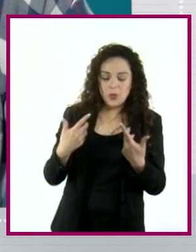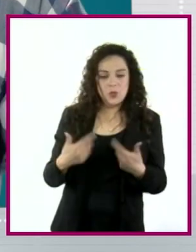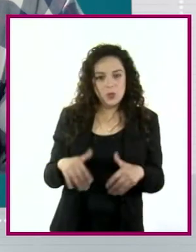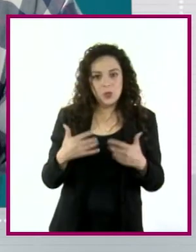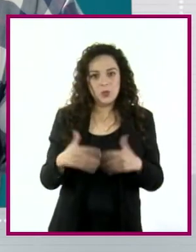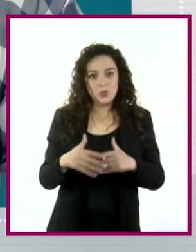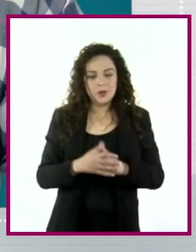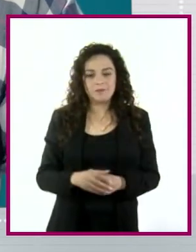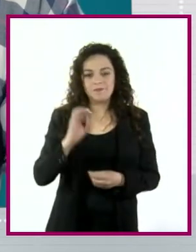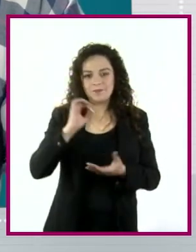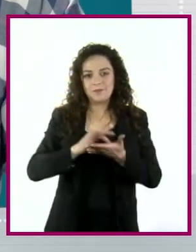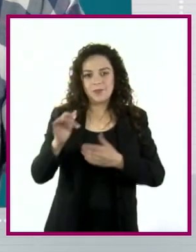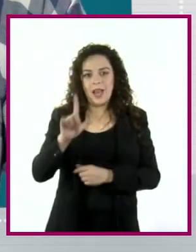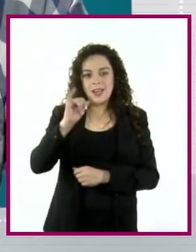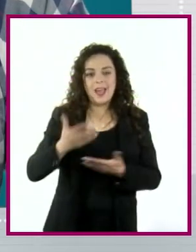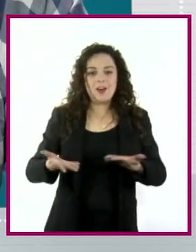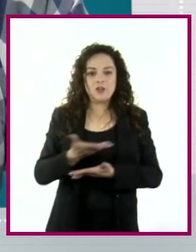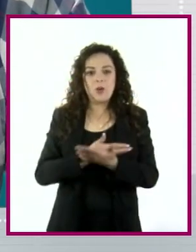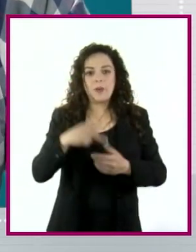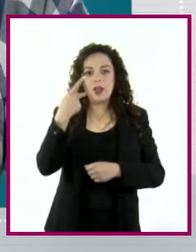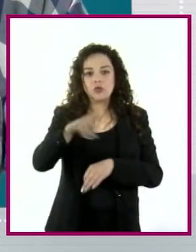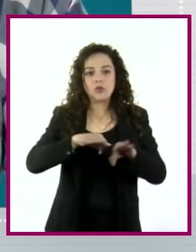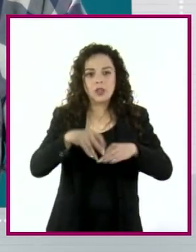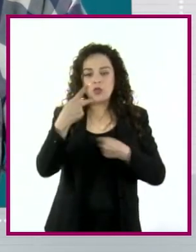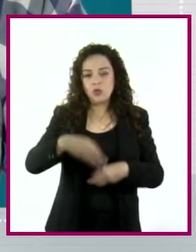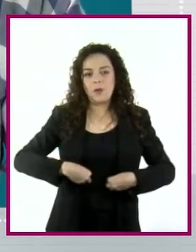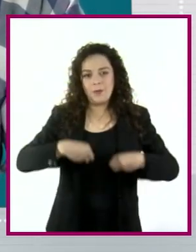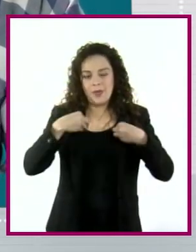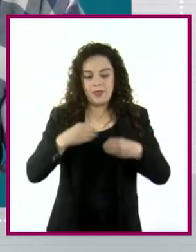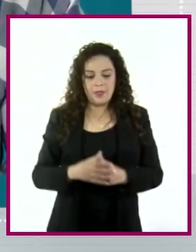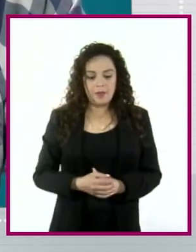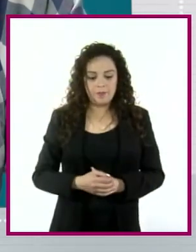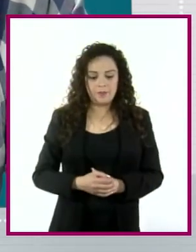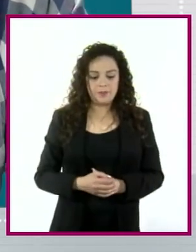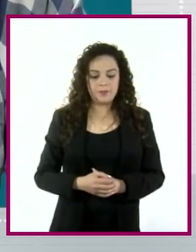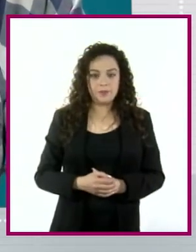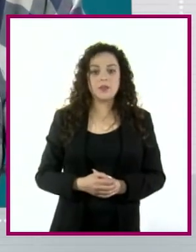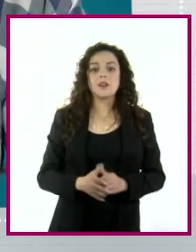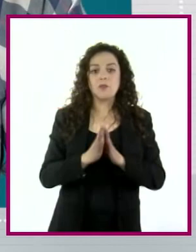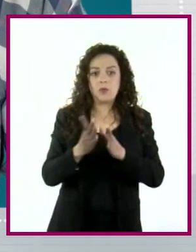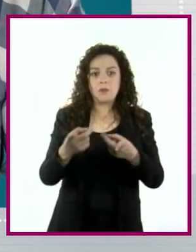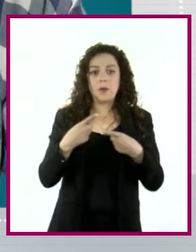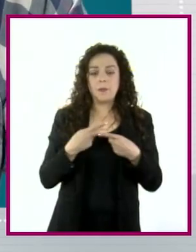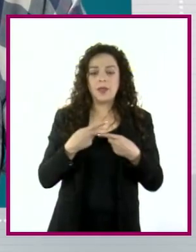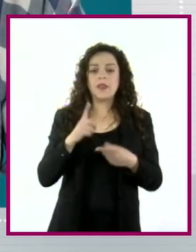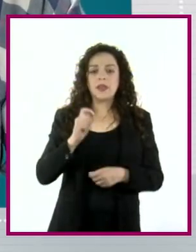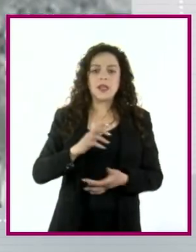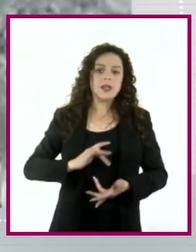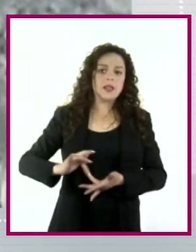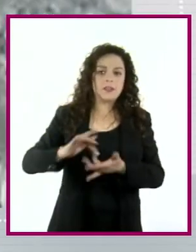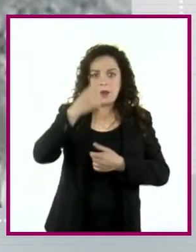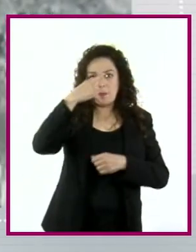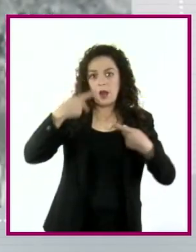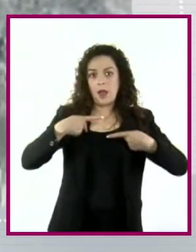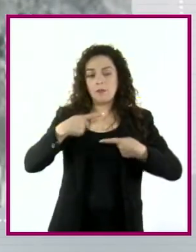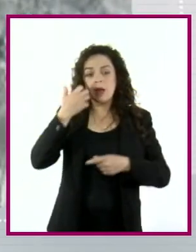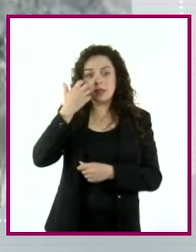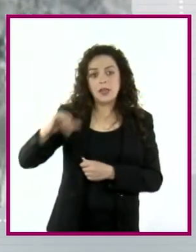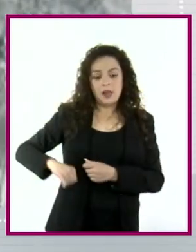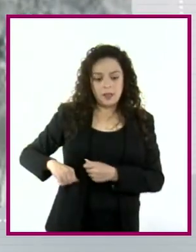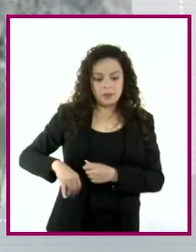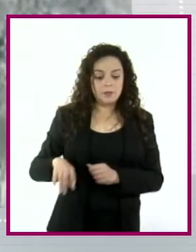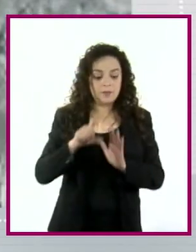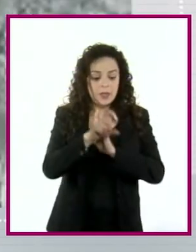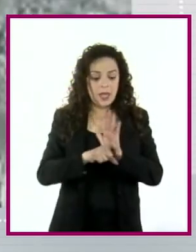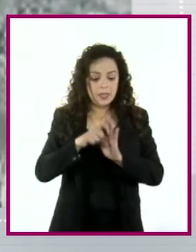con nosotros un poco de tu vida y tu trabajo. ¿Te gustaría dejar tus redes sociales para quienes gusten seguirte? Mi Instagram es